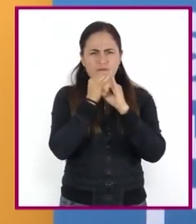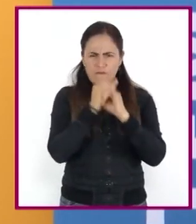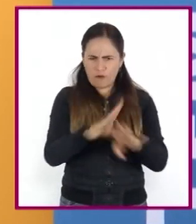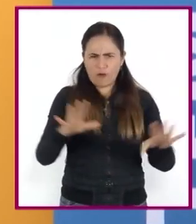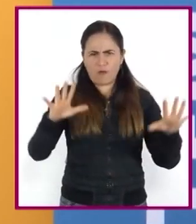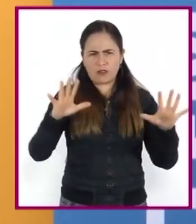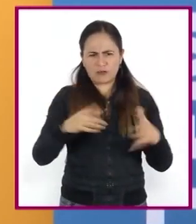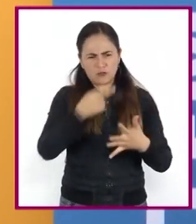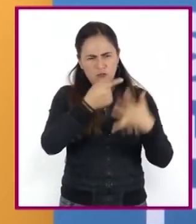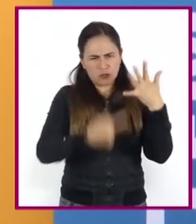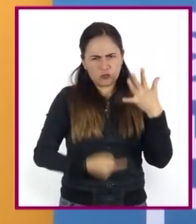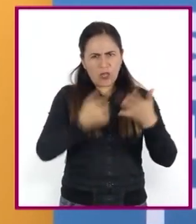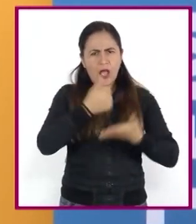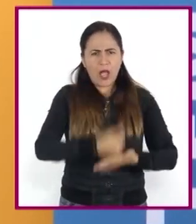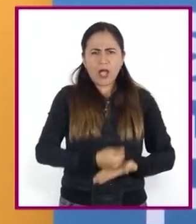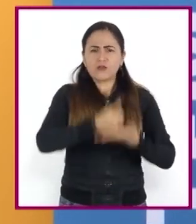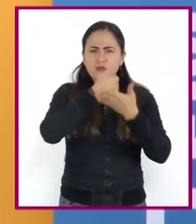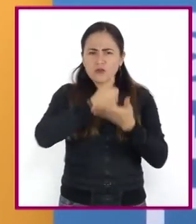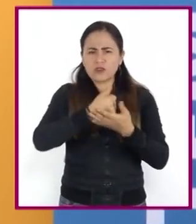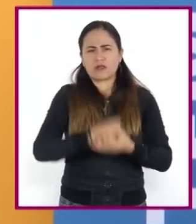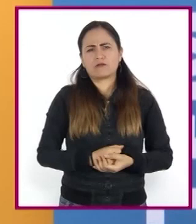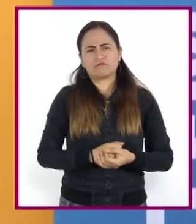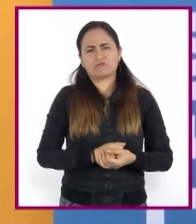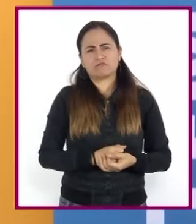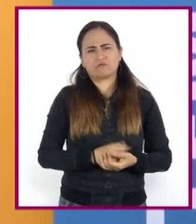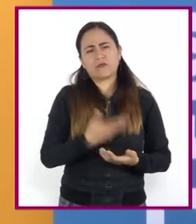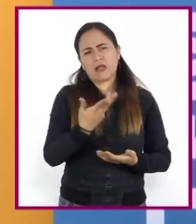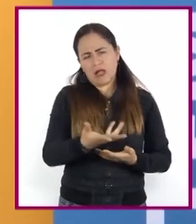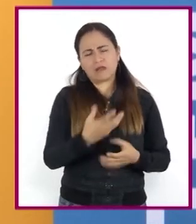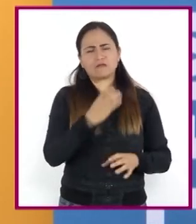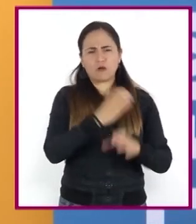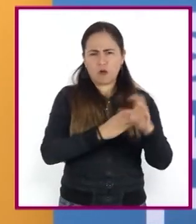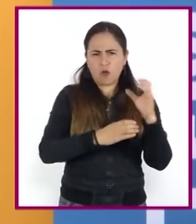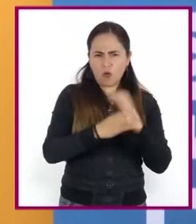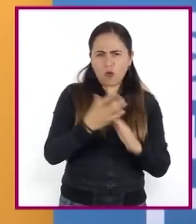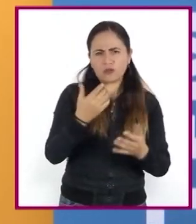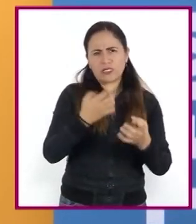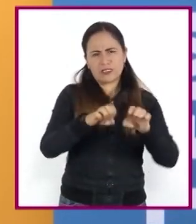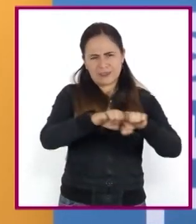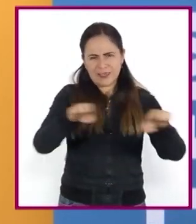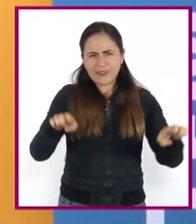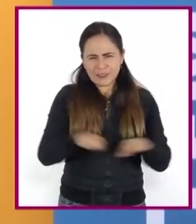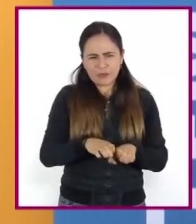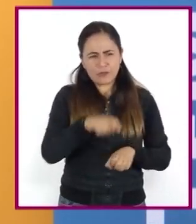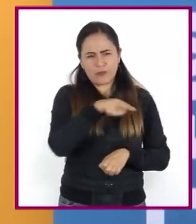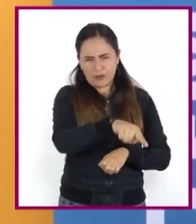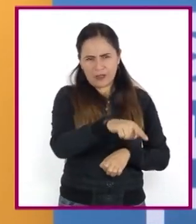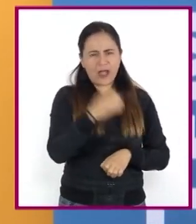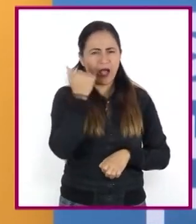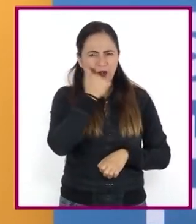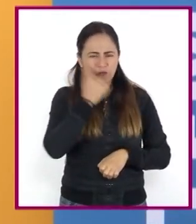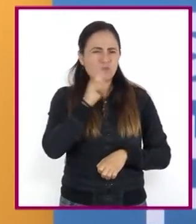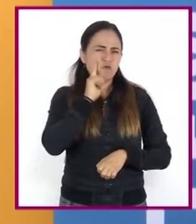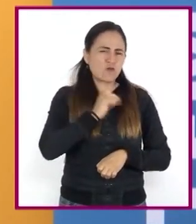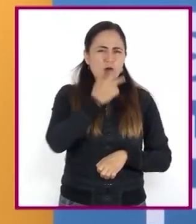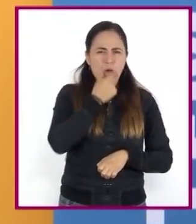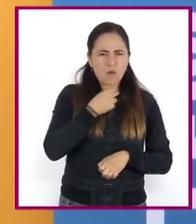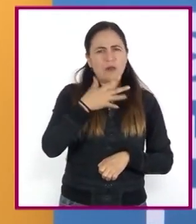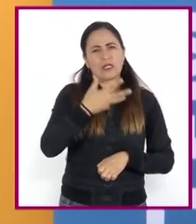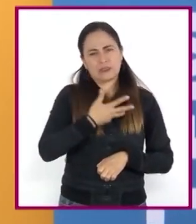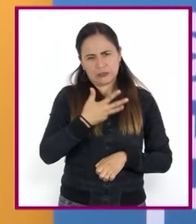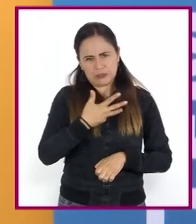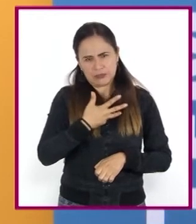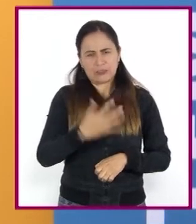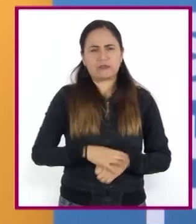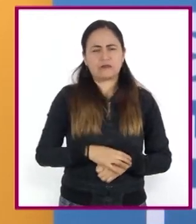información que les ayudará a saber con qué medios y recursos tecnológicos contaban sus alumnas y alumnos para estar